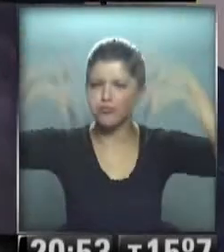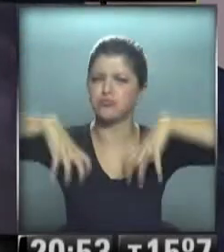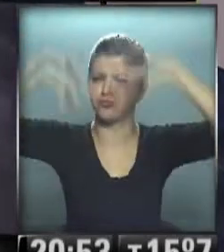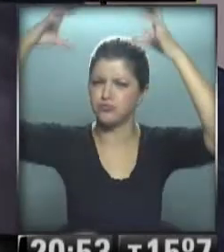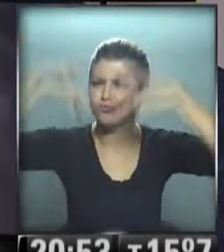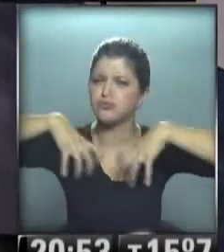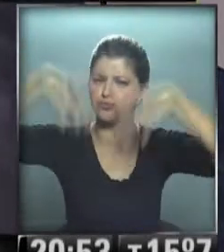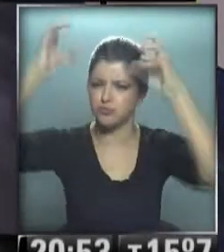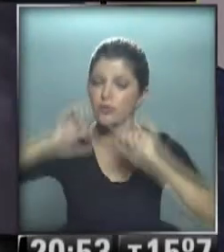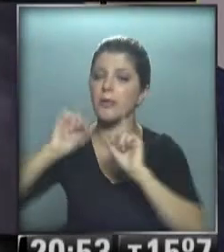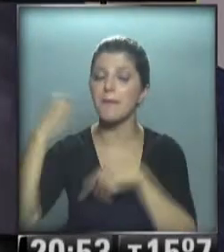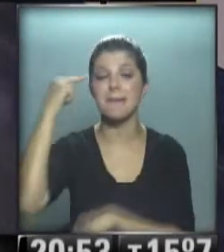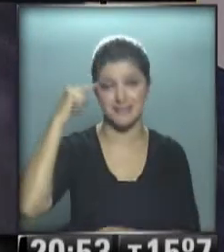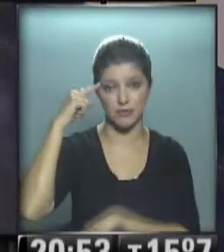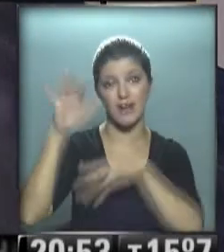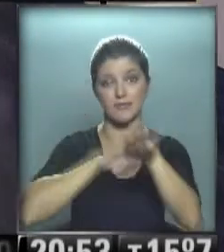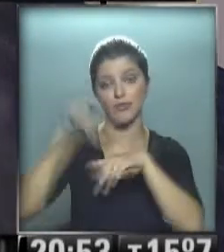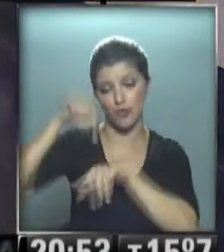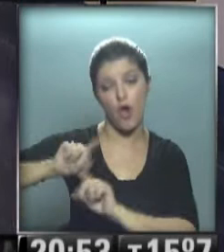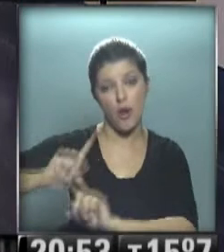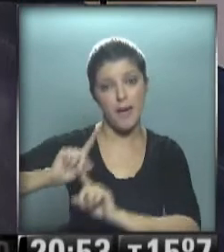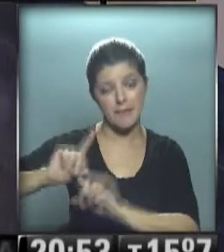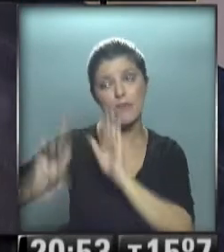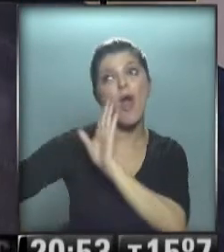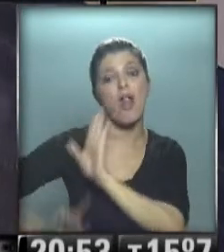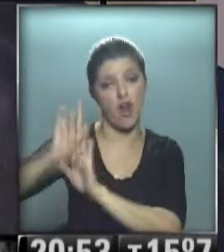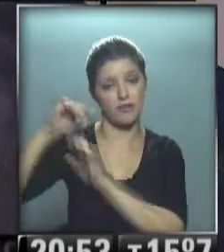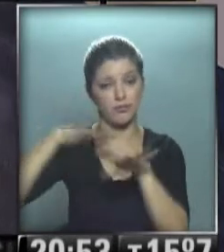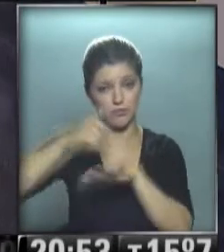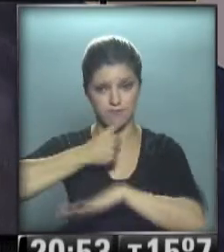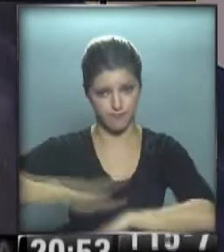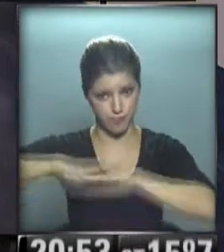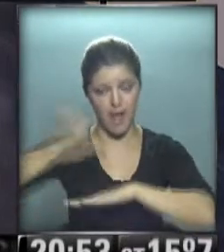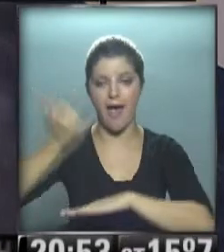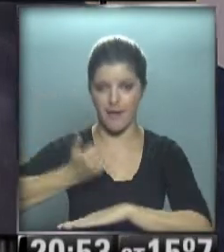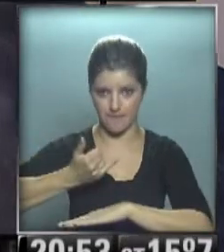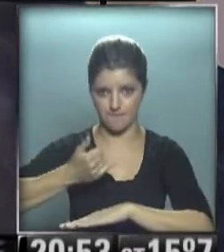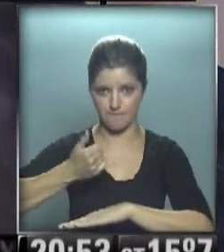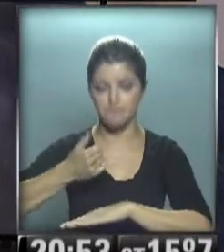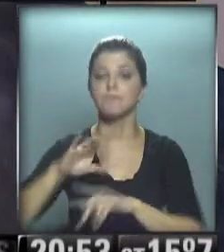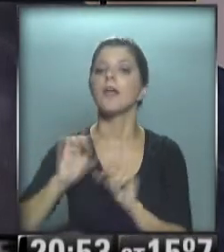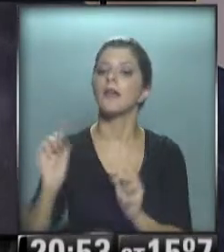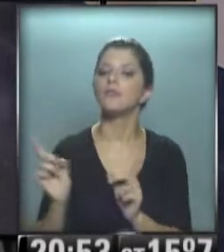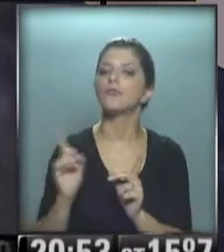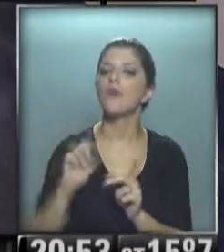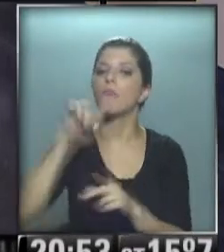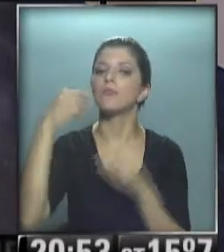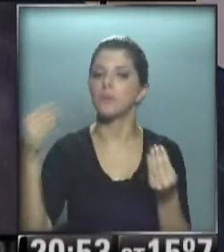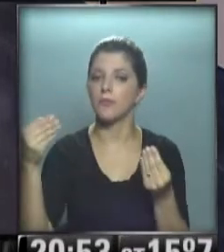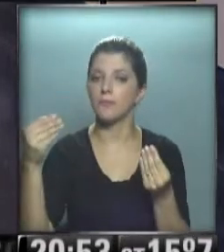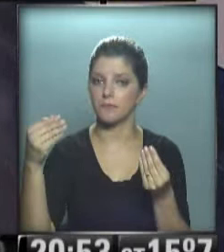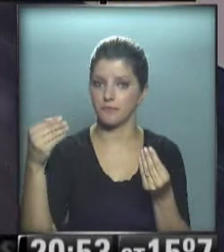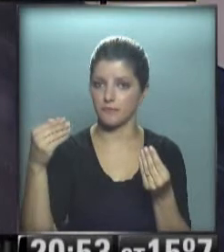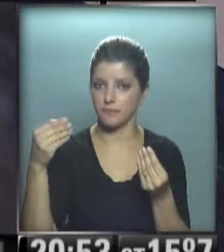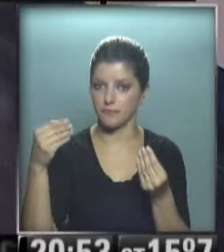en cuenta la emergencia hídrica que está soportando el norte del litoral. Emergencia hídrica con aumento en la intensidad de